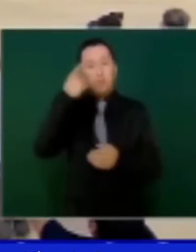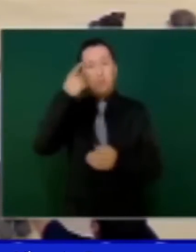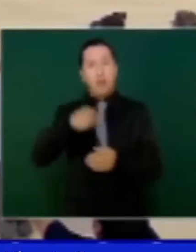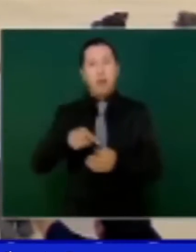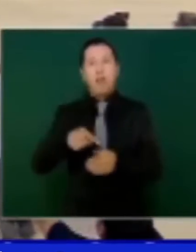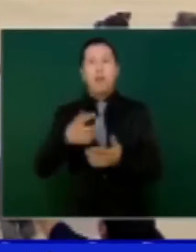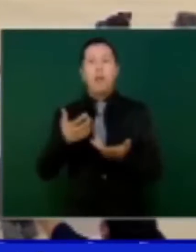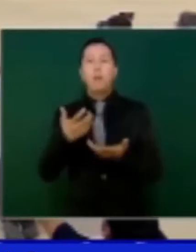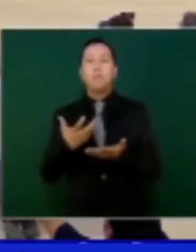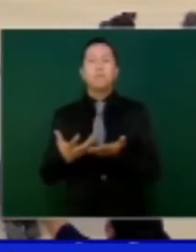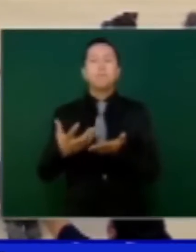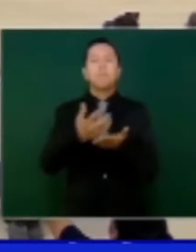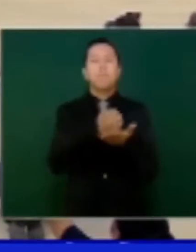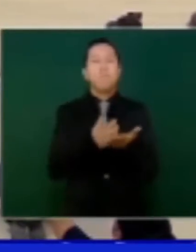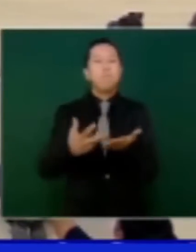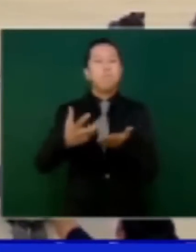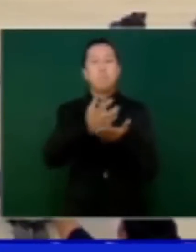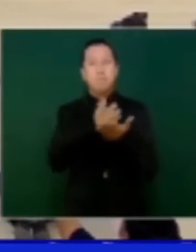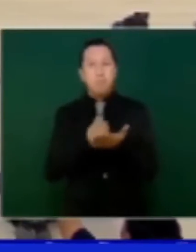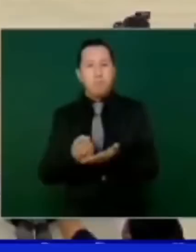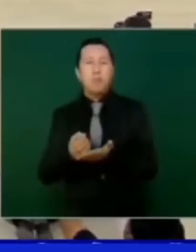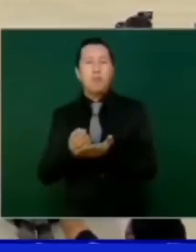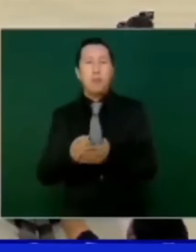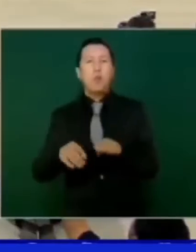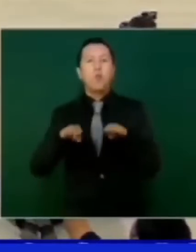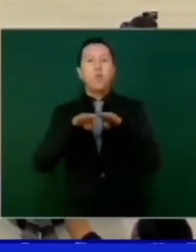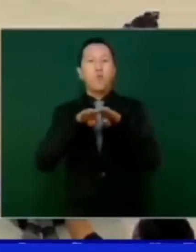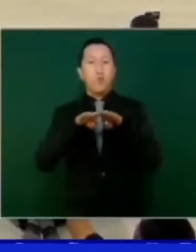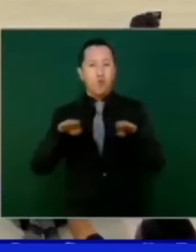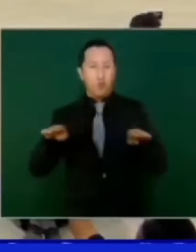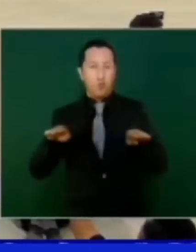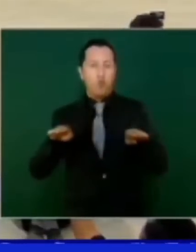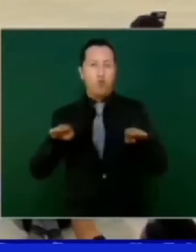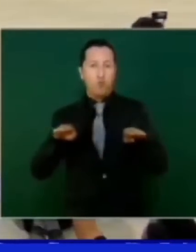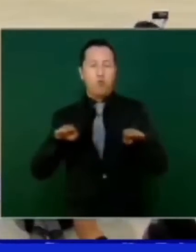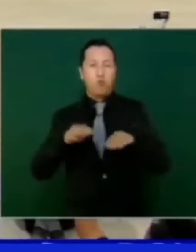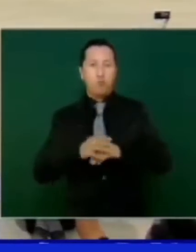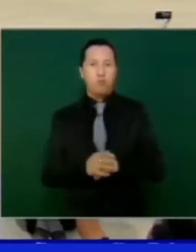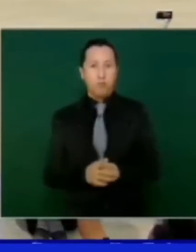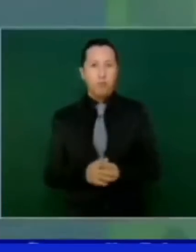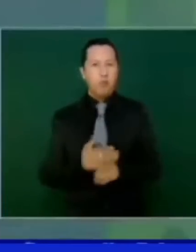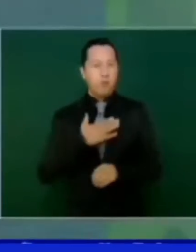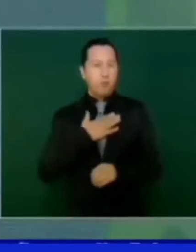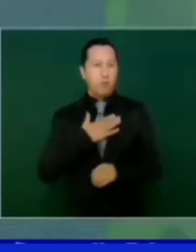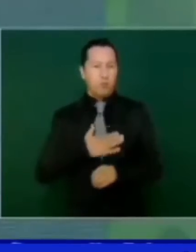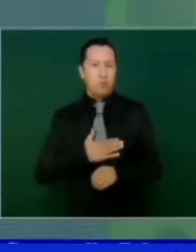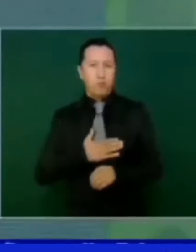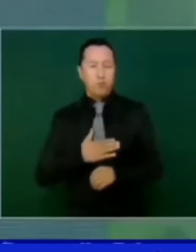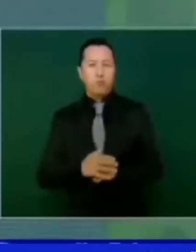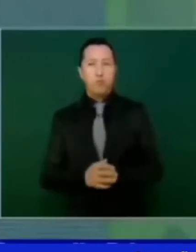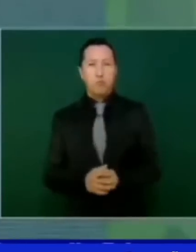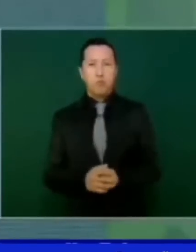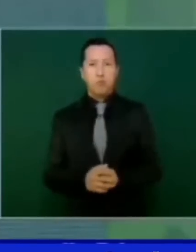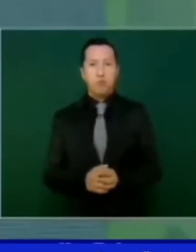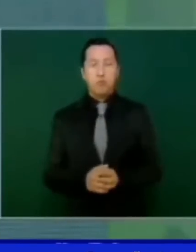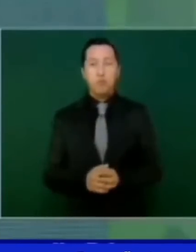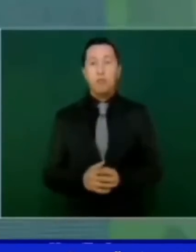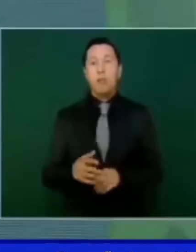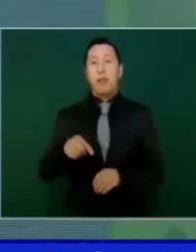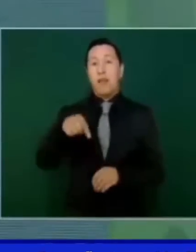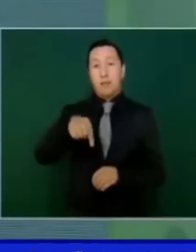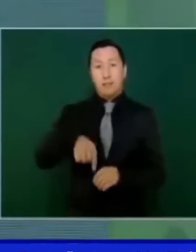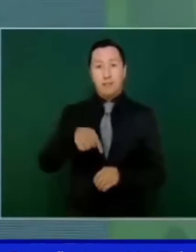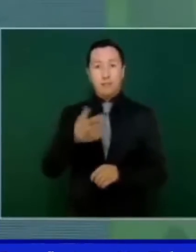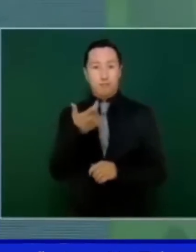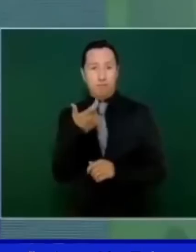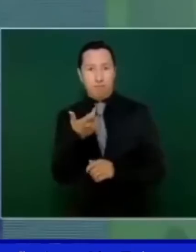en los medios tradicionales con mucho dinero de por medio es para desprestigiarlo y para hacer